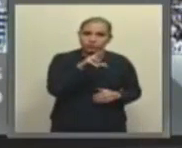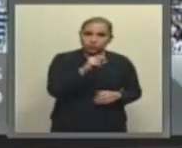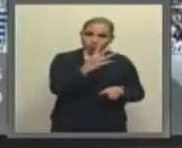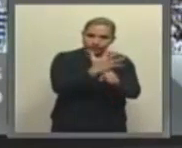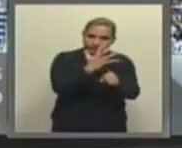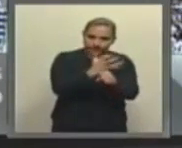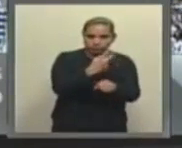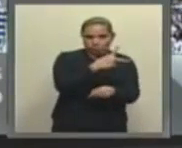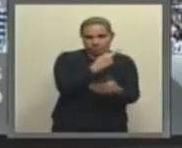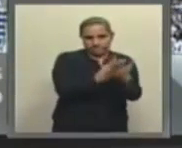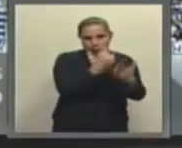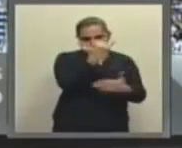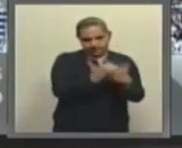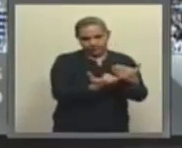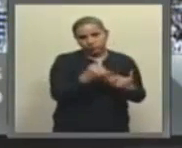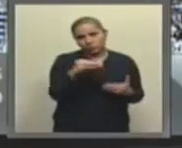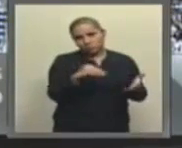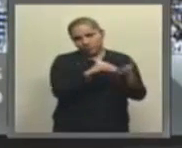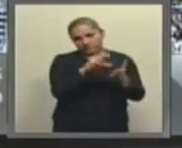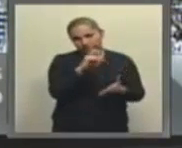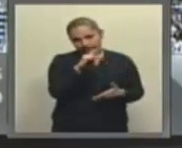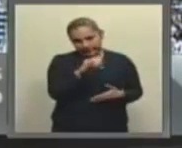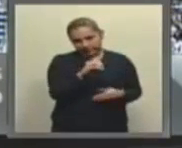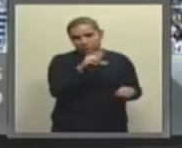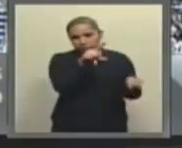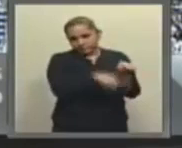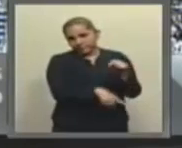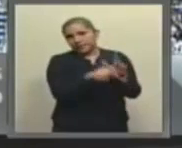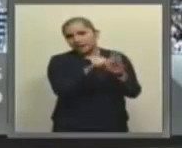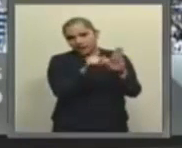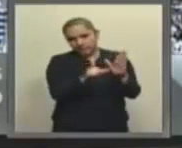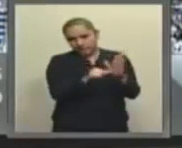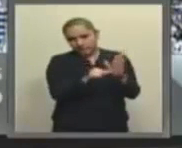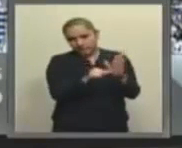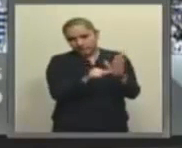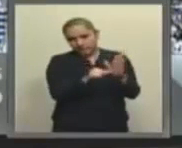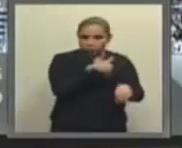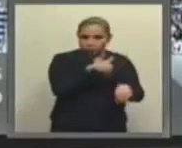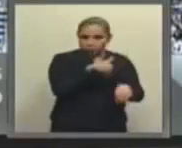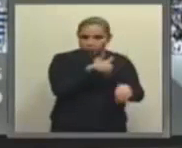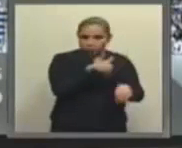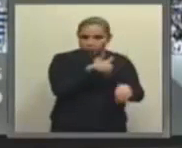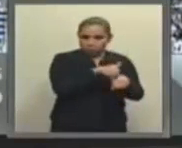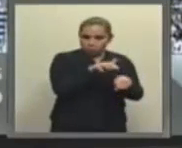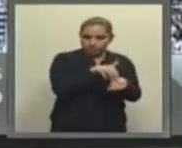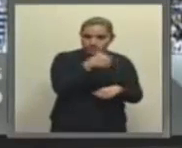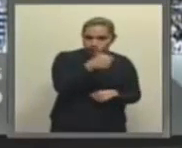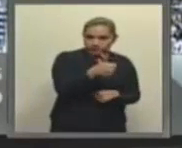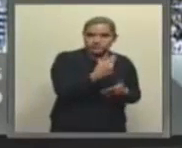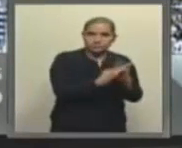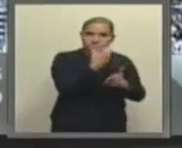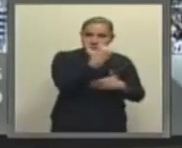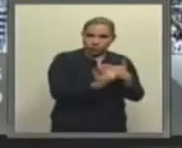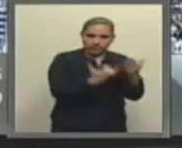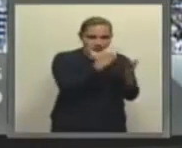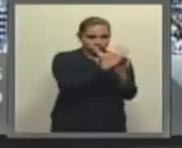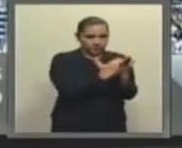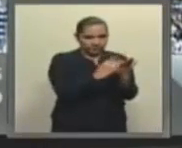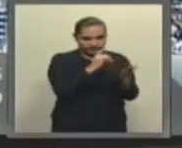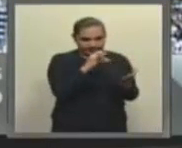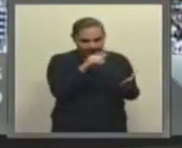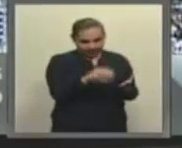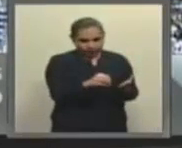del proyecto de decreto suprime artículo transitorio, sexto transitorio del proyecto de decreto